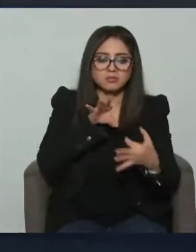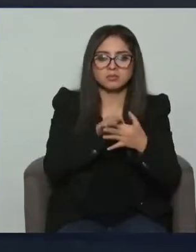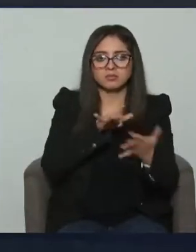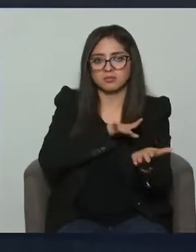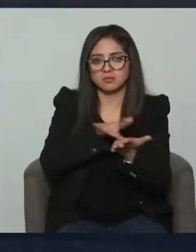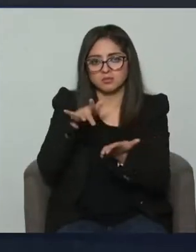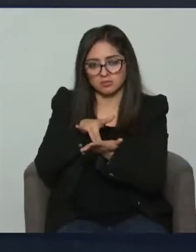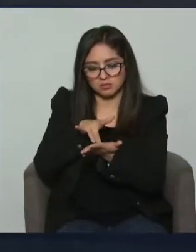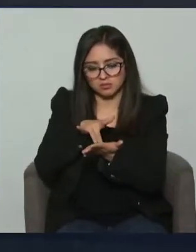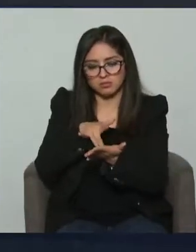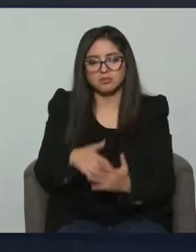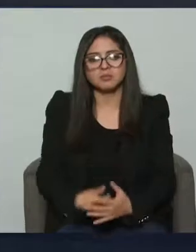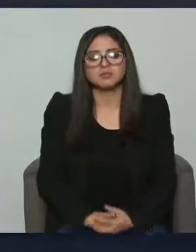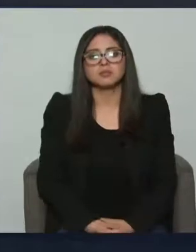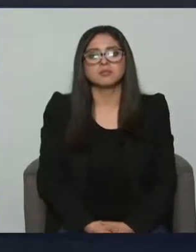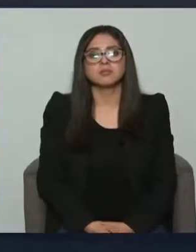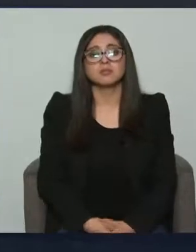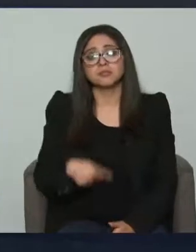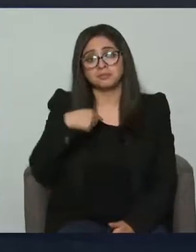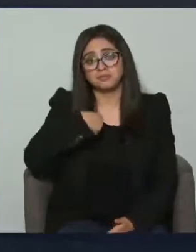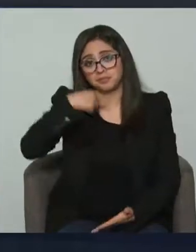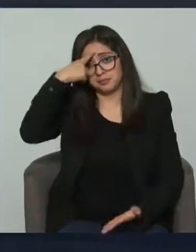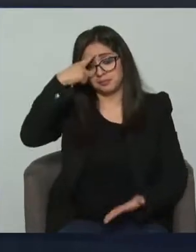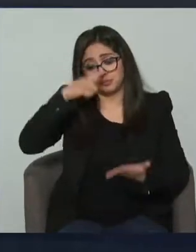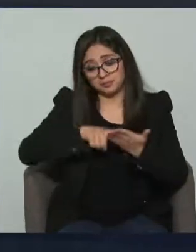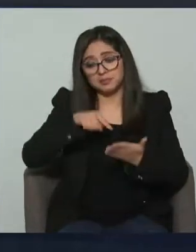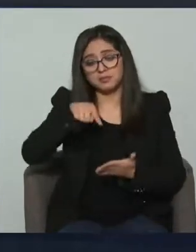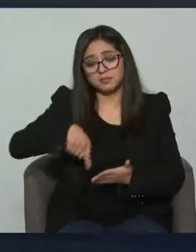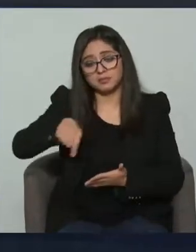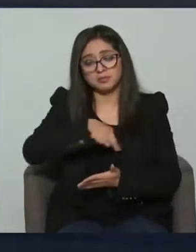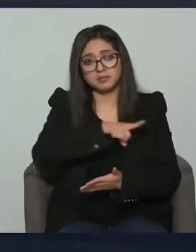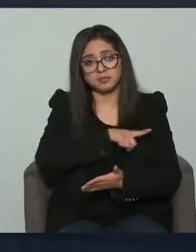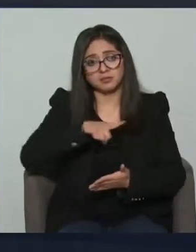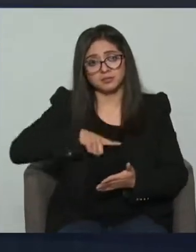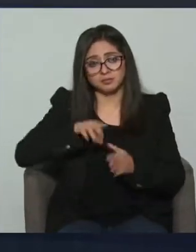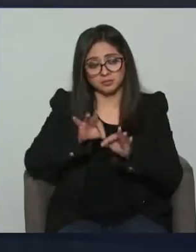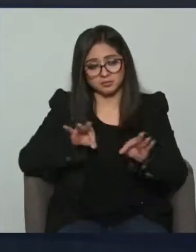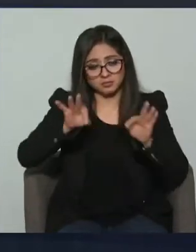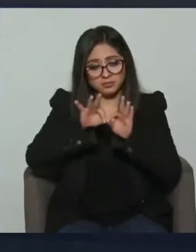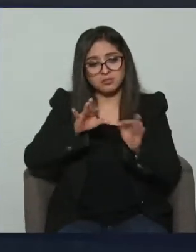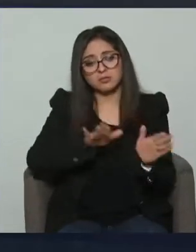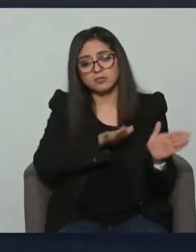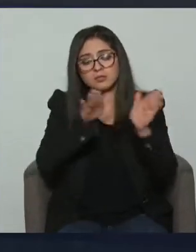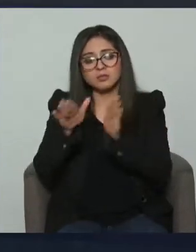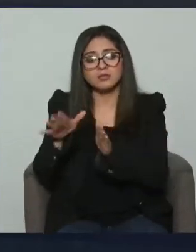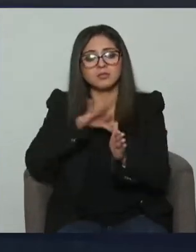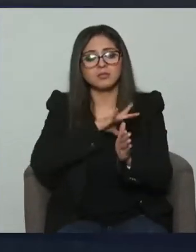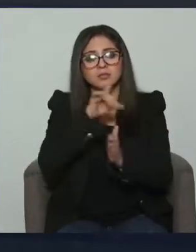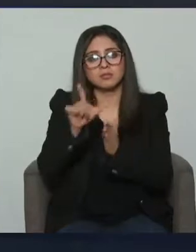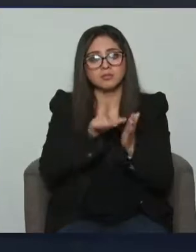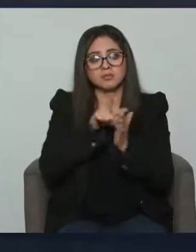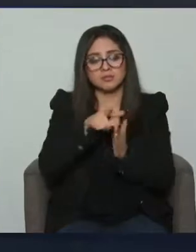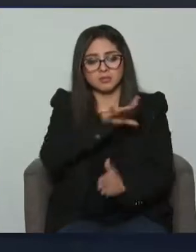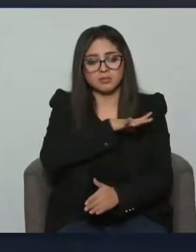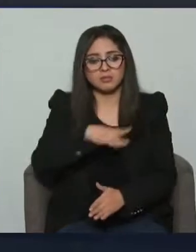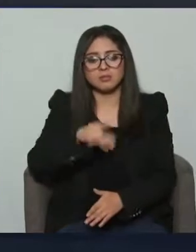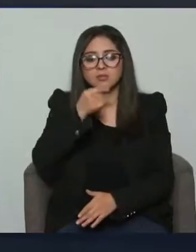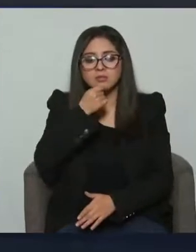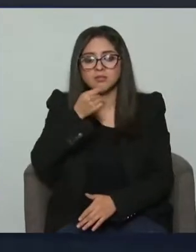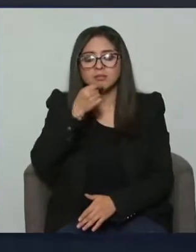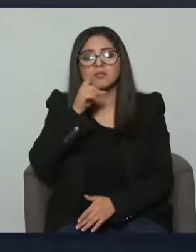Entonces, creo que todas estas cuestiones es importante. También tenemos una Ley General de Derechos de Niñas, Niños y Adolescentes que es reconocida porque es